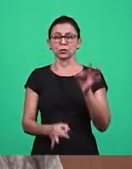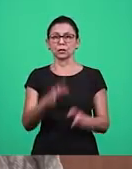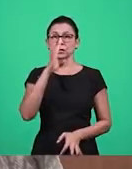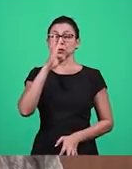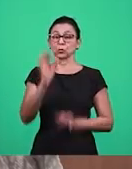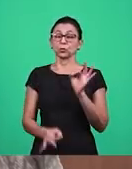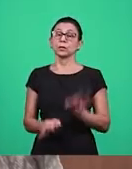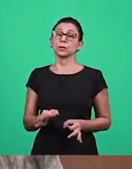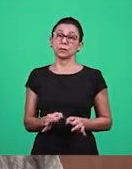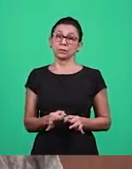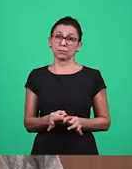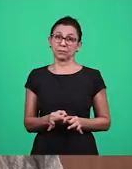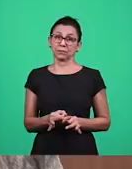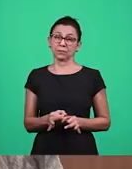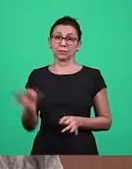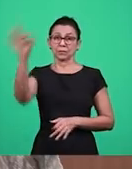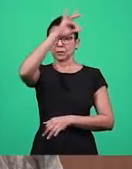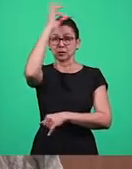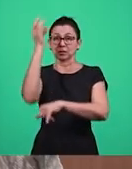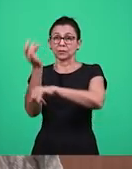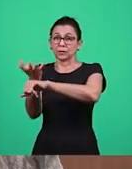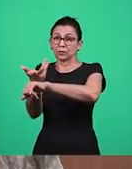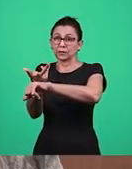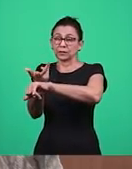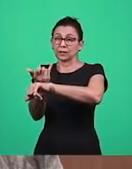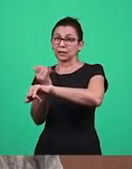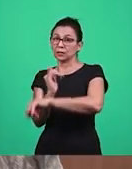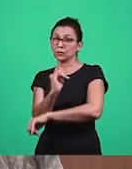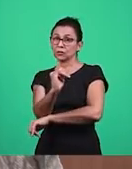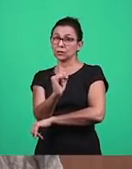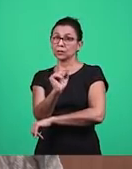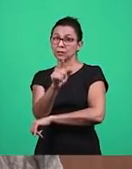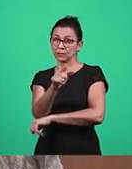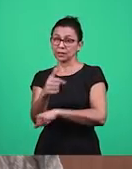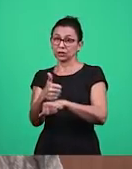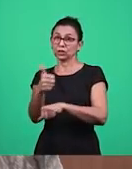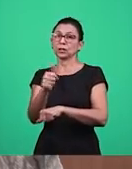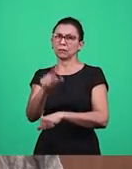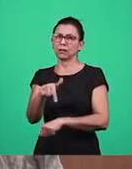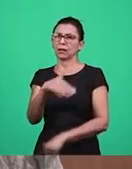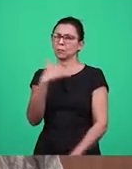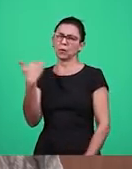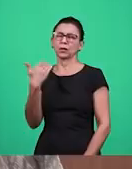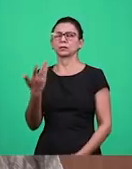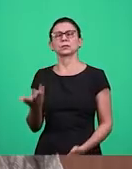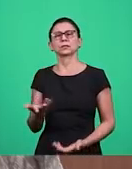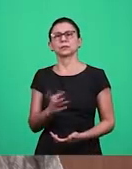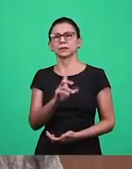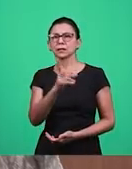pueda comprender que es digno de muerte y que usted no tiene otra